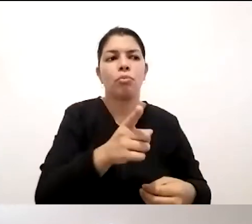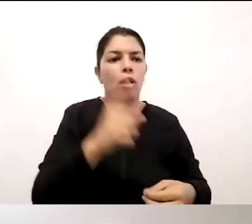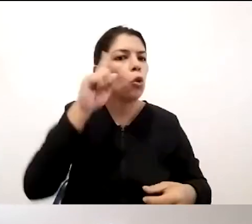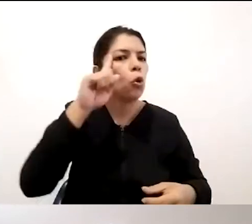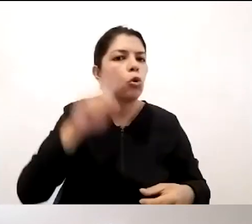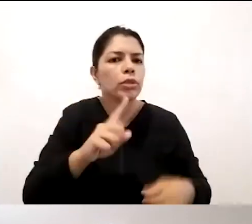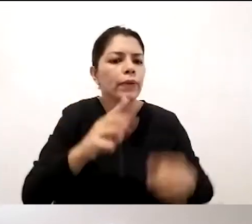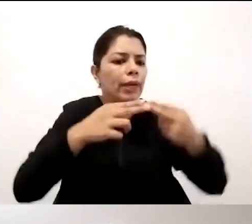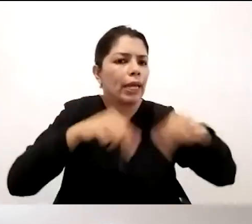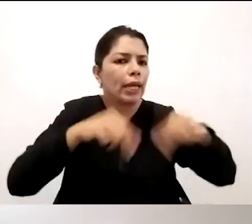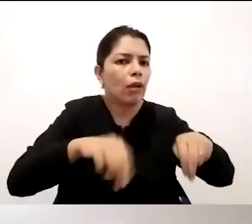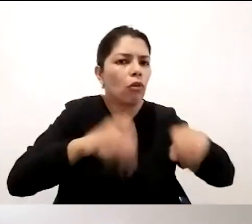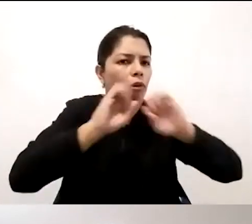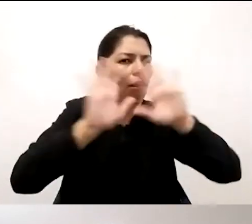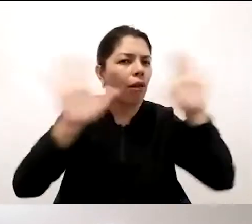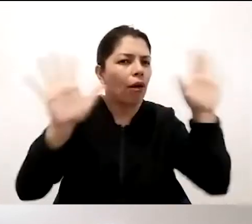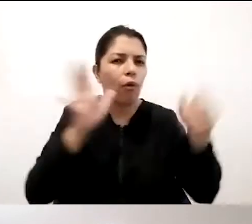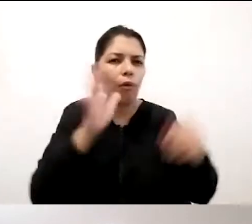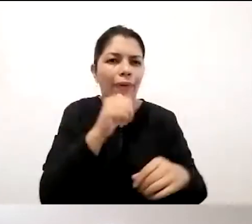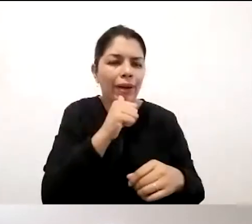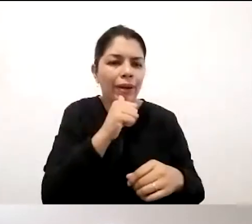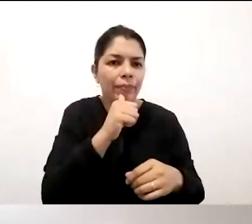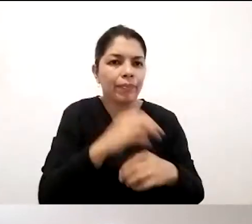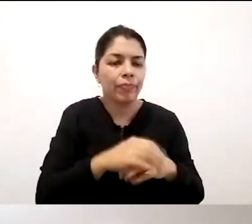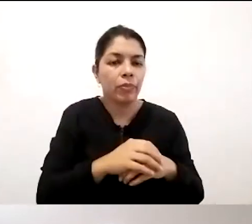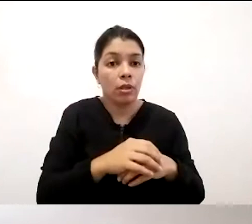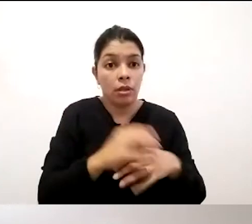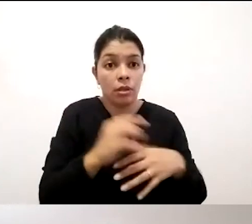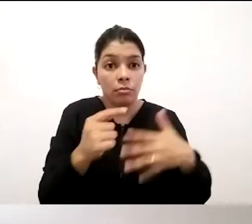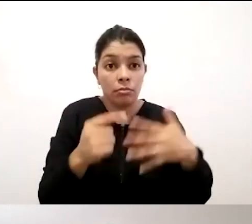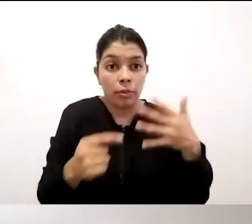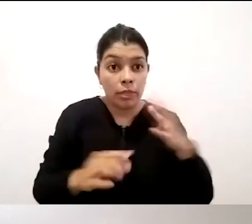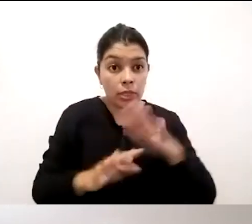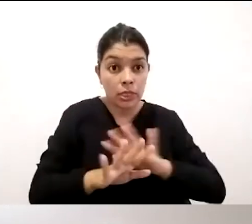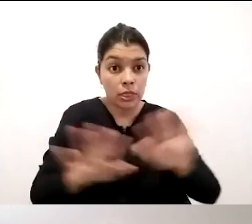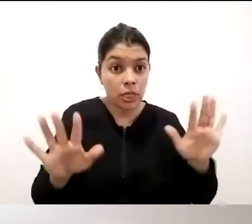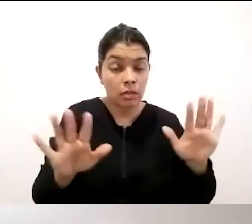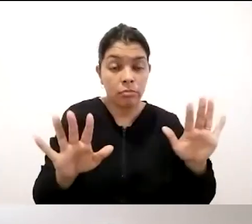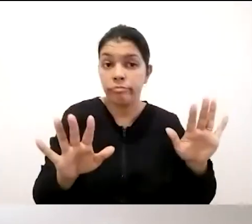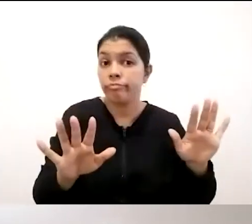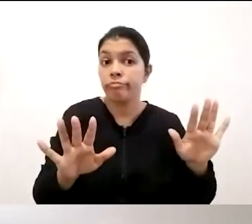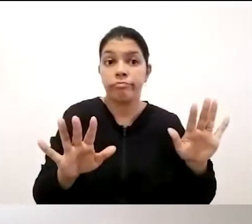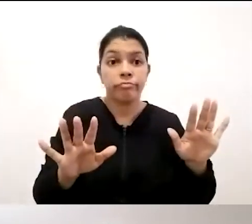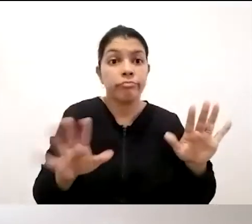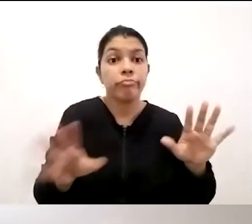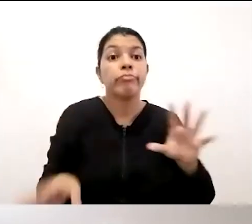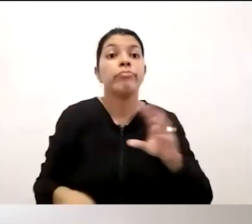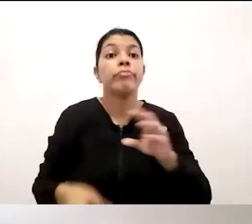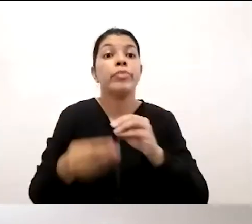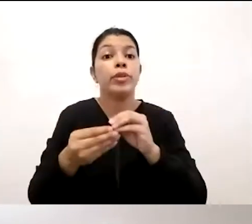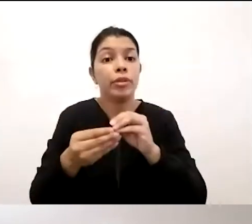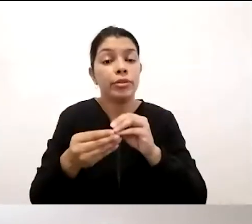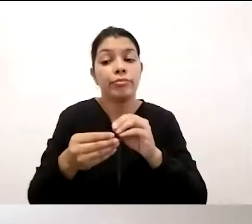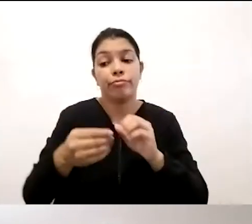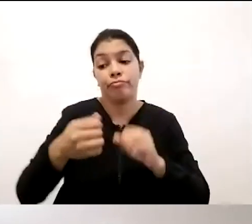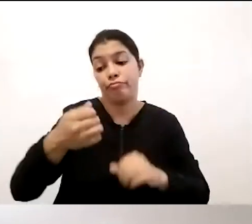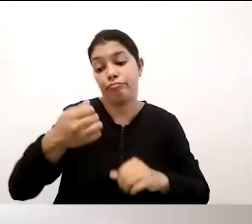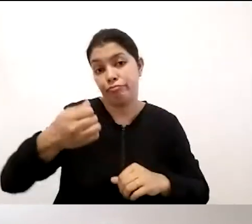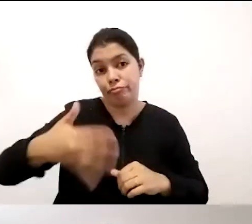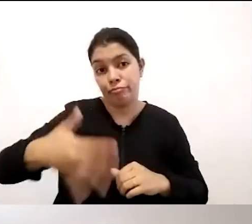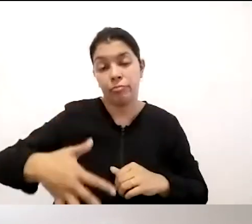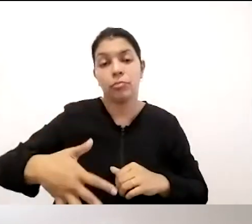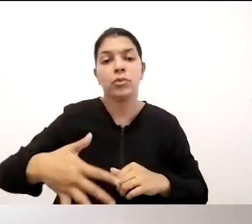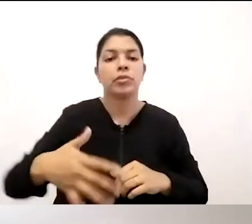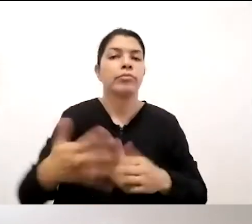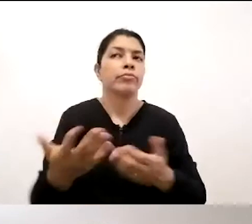los factores de riesgo. También hay algunas otras condiciones que se consideran como factores de riesgo que hace que